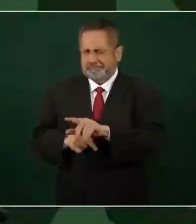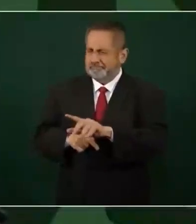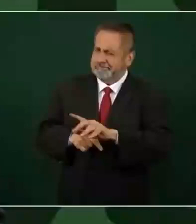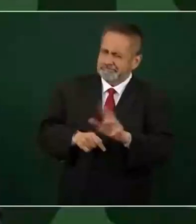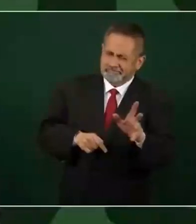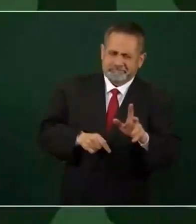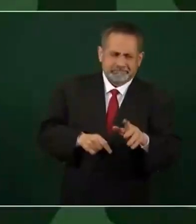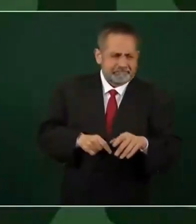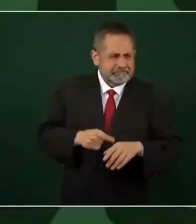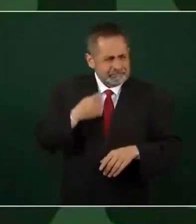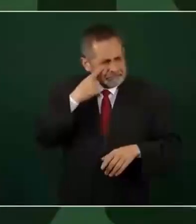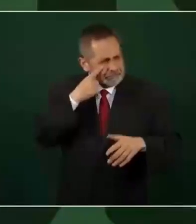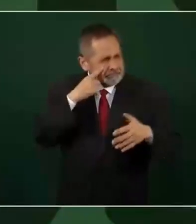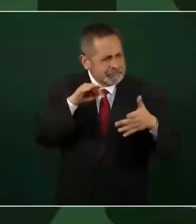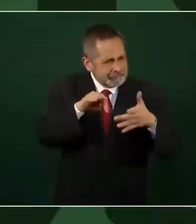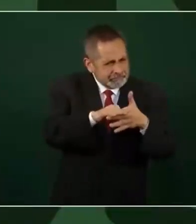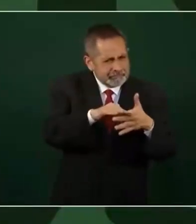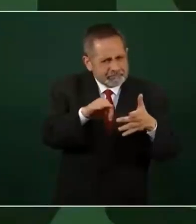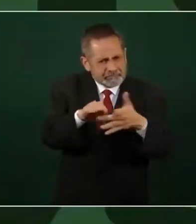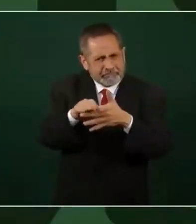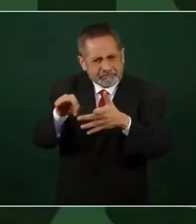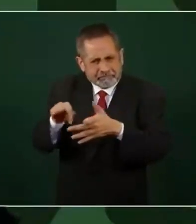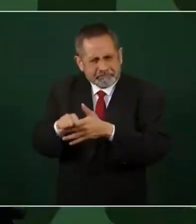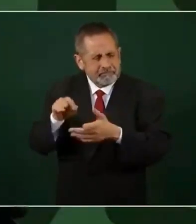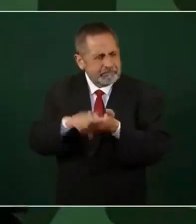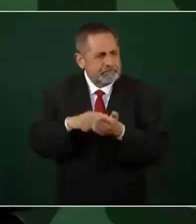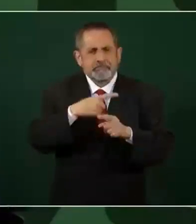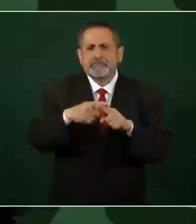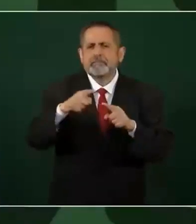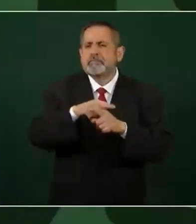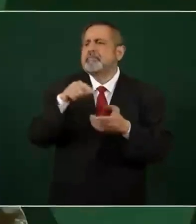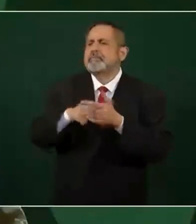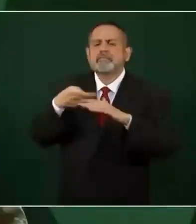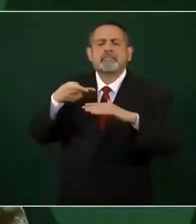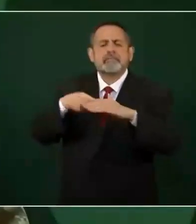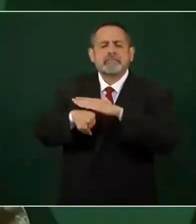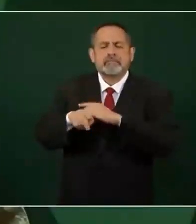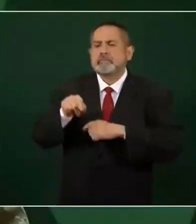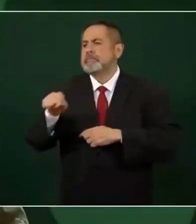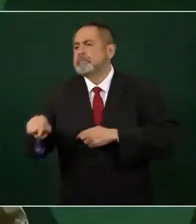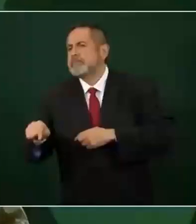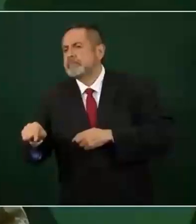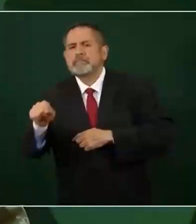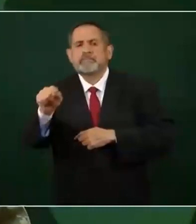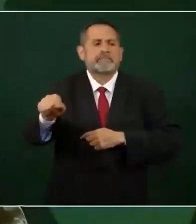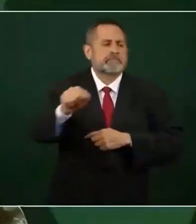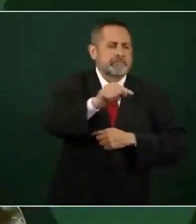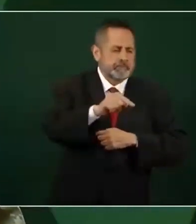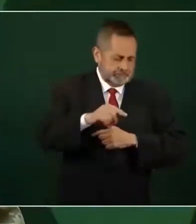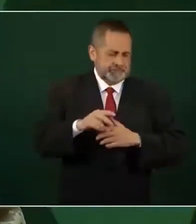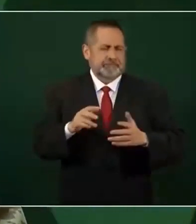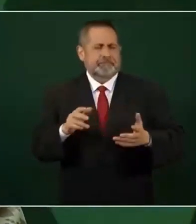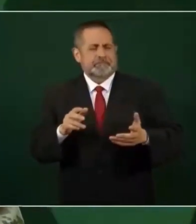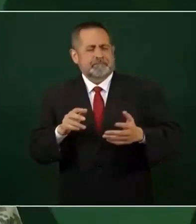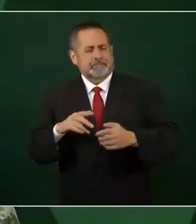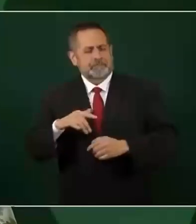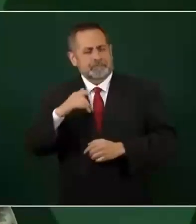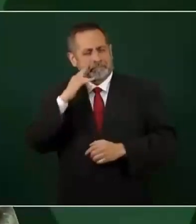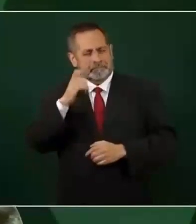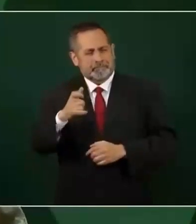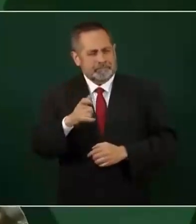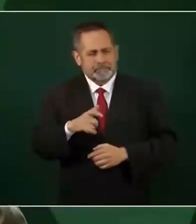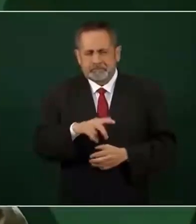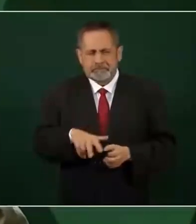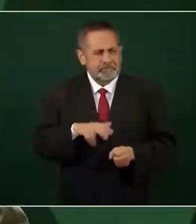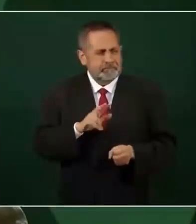se fueron presentando en las diferentes estaciones, eventos que no eran